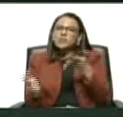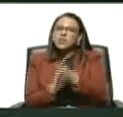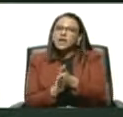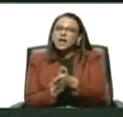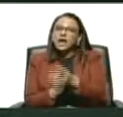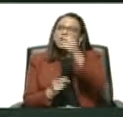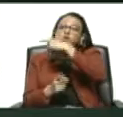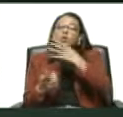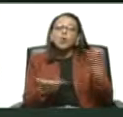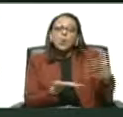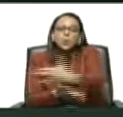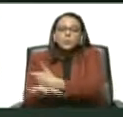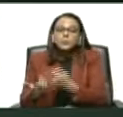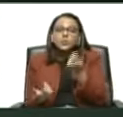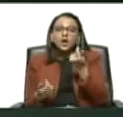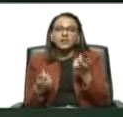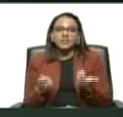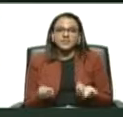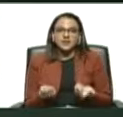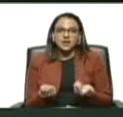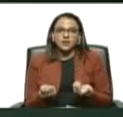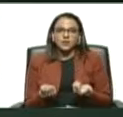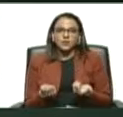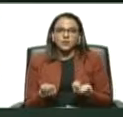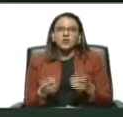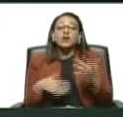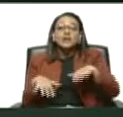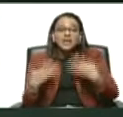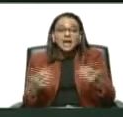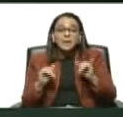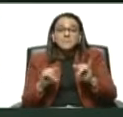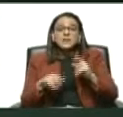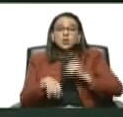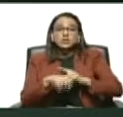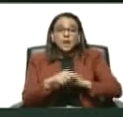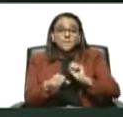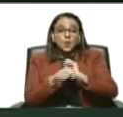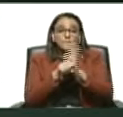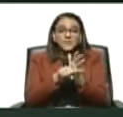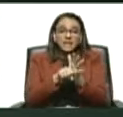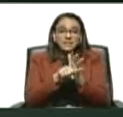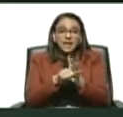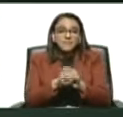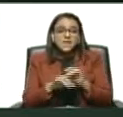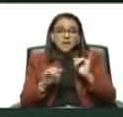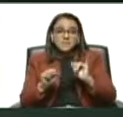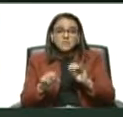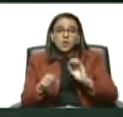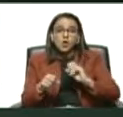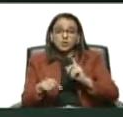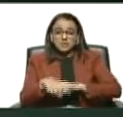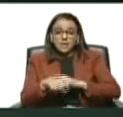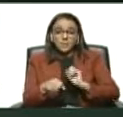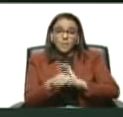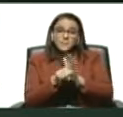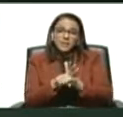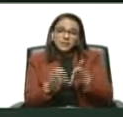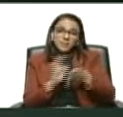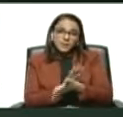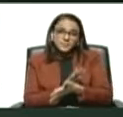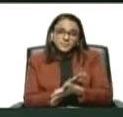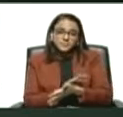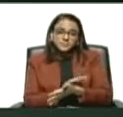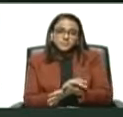de capital, que vino impulsado además durante los tiempos de la pandemia. En los tiempos de la pandemia, justamente